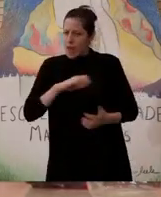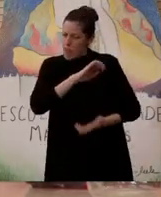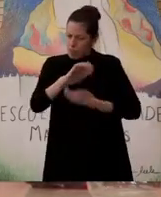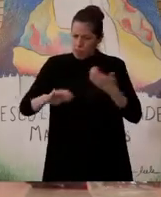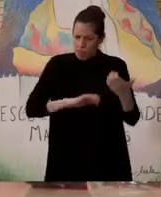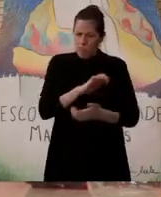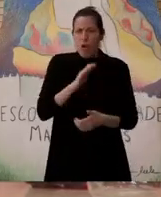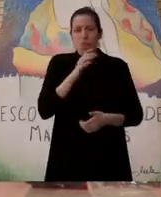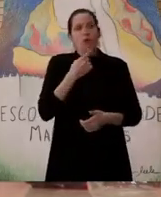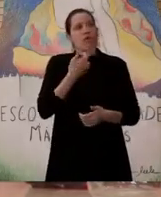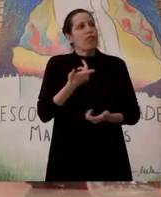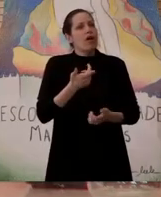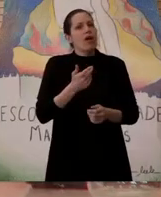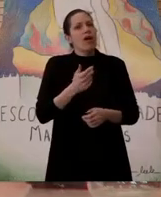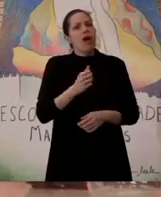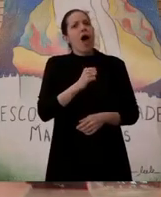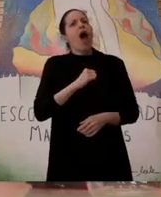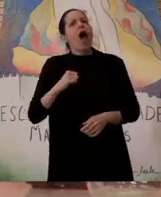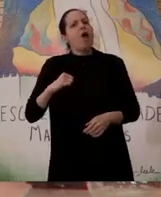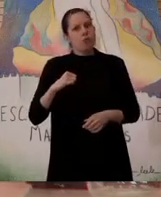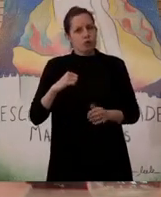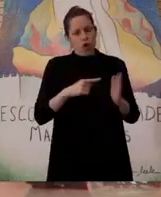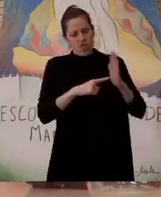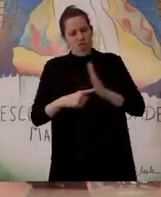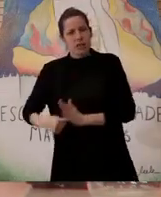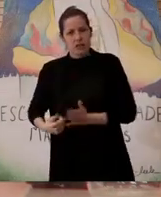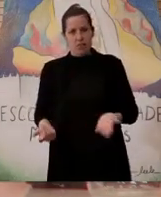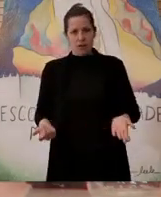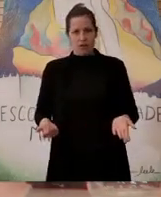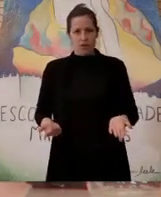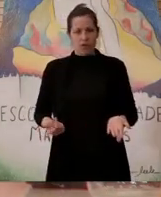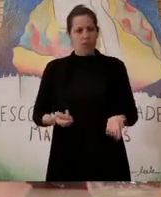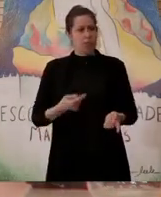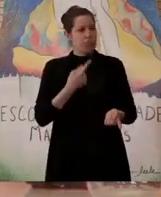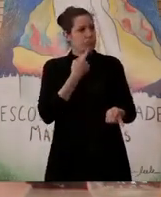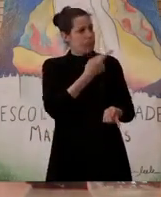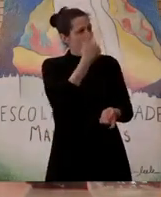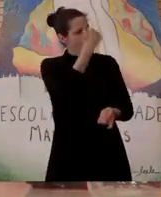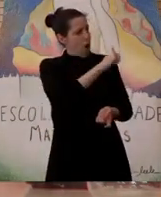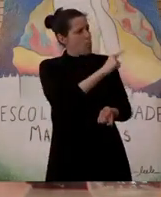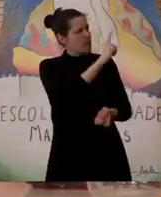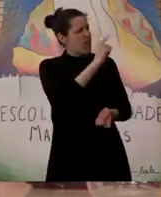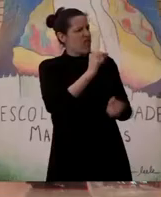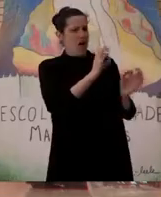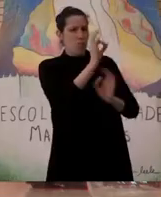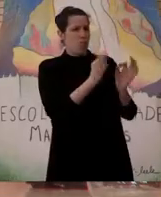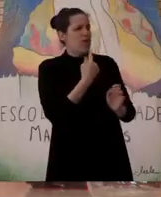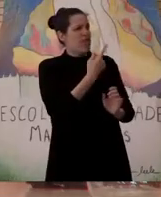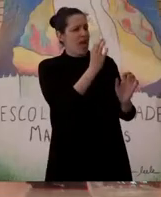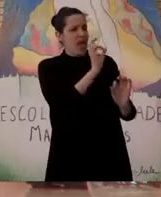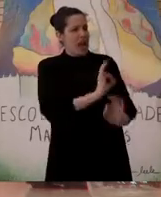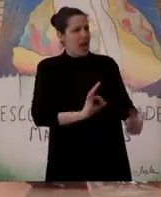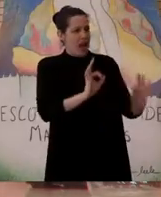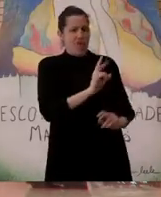autodiscriminación dice pero vosotros lleváis el 100% y nunca se os dijo nada también vosotros estáis